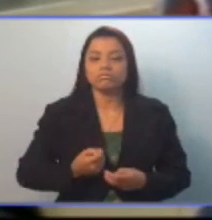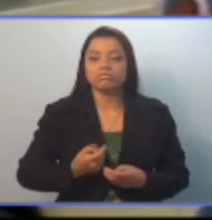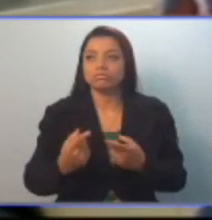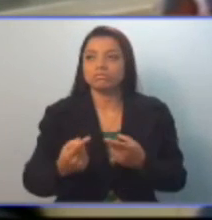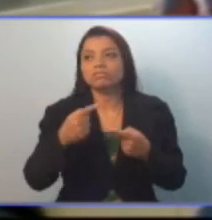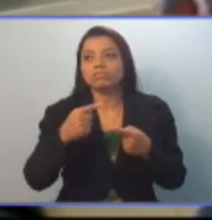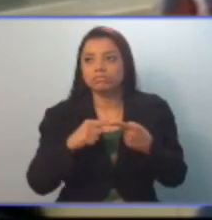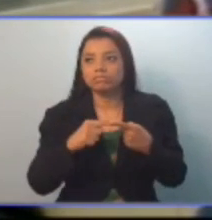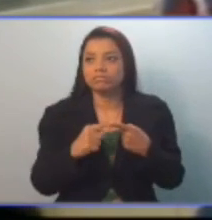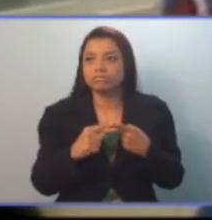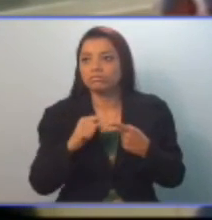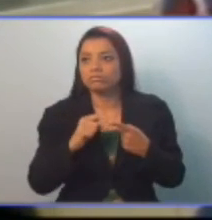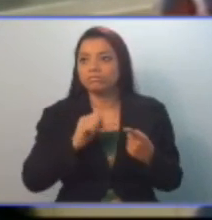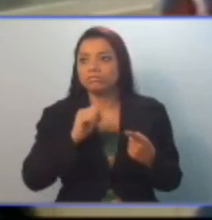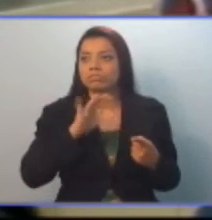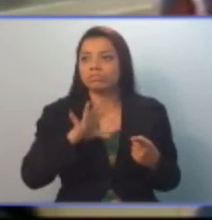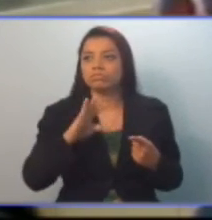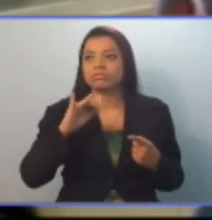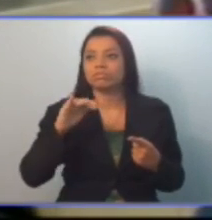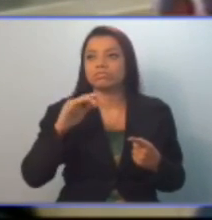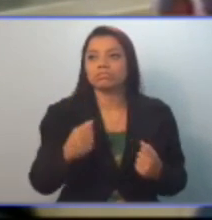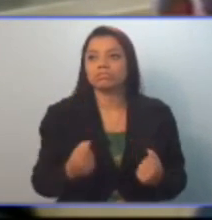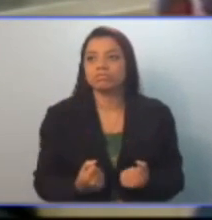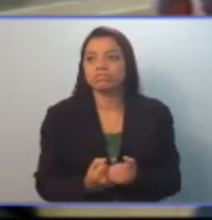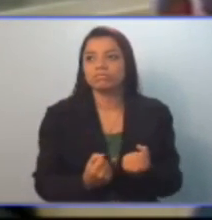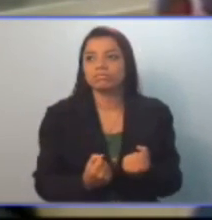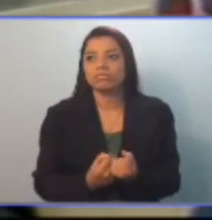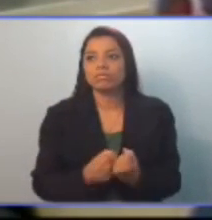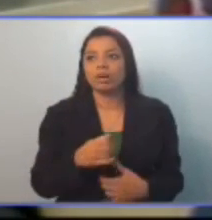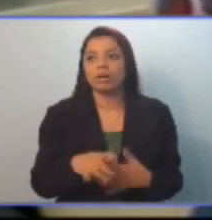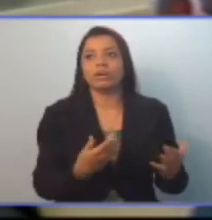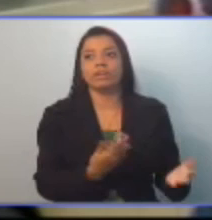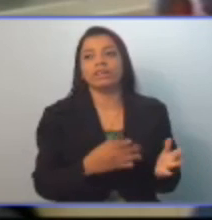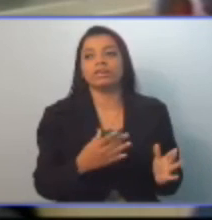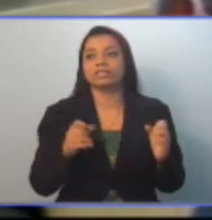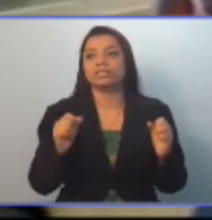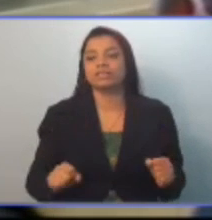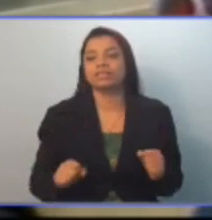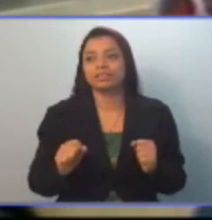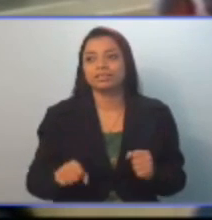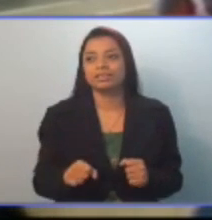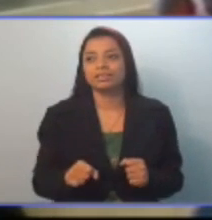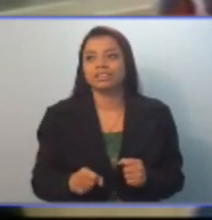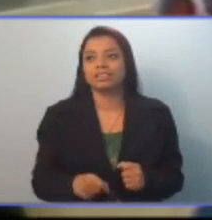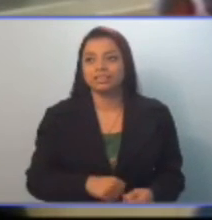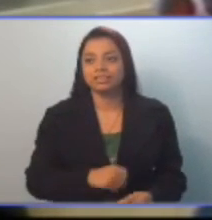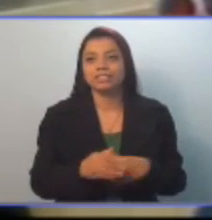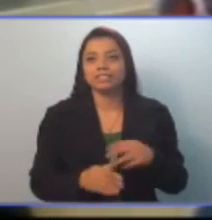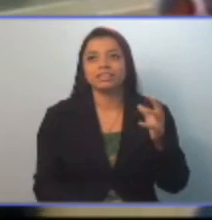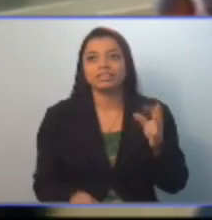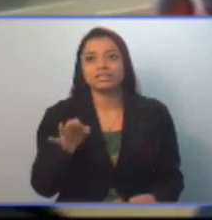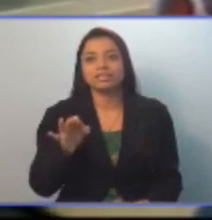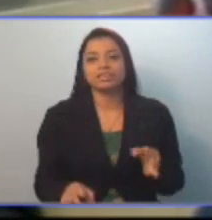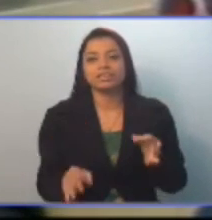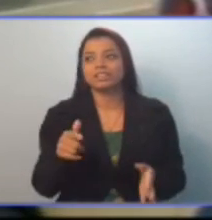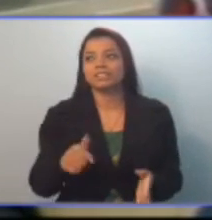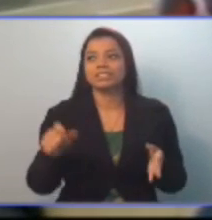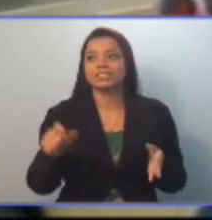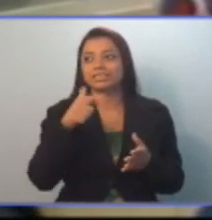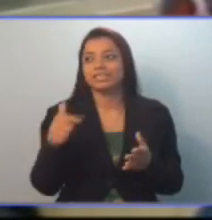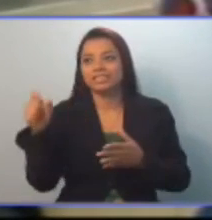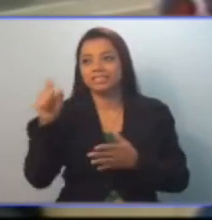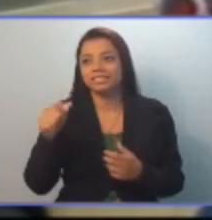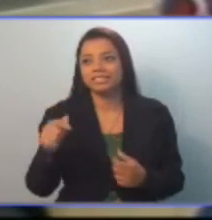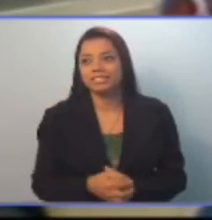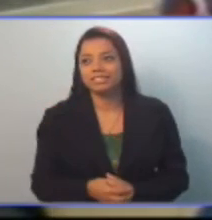Primero, hizo alusión a que la colaboración y cooperación del órgano judicial con otros órganos pues la ve